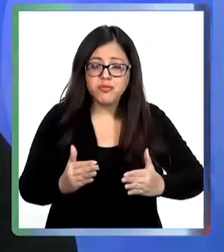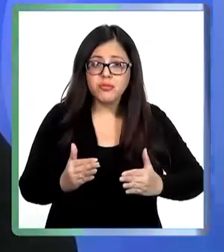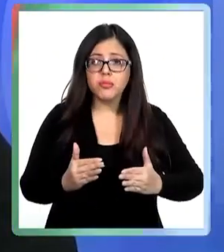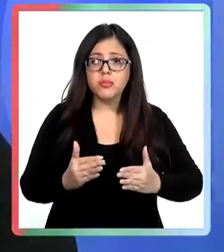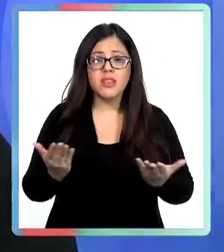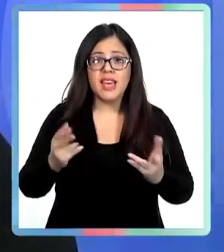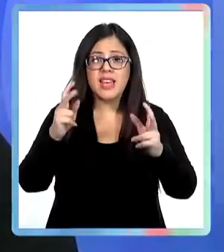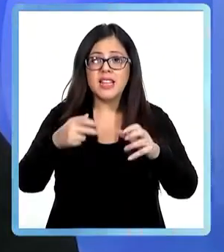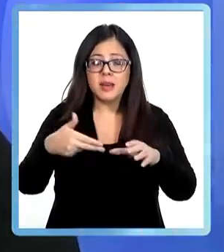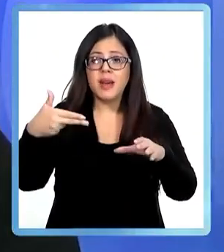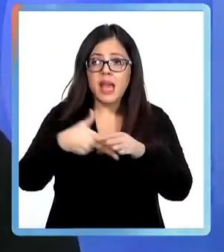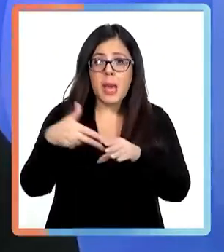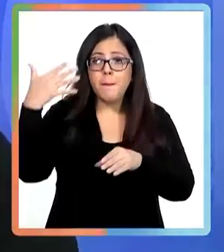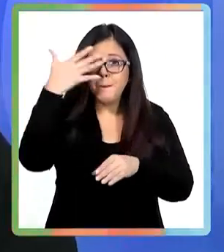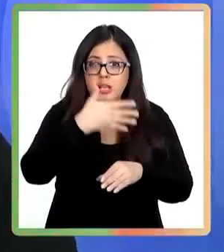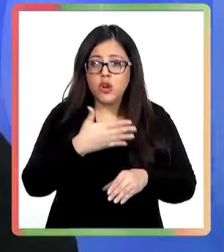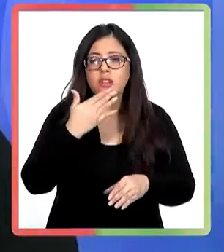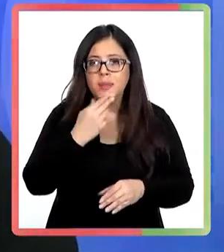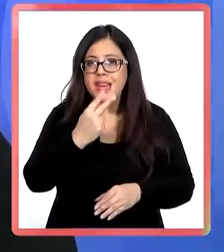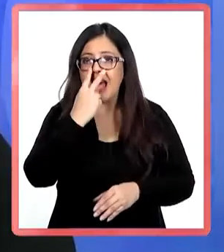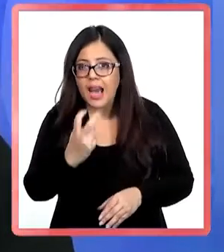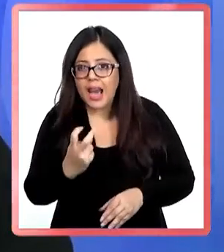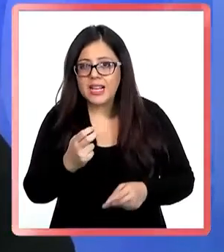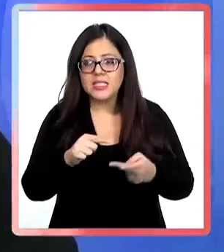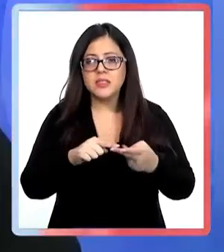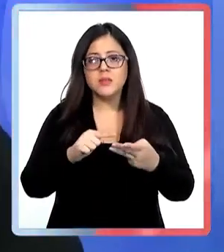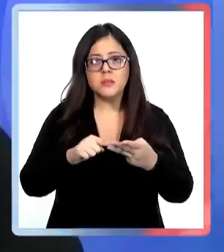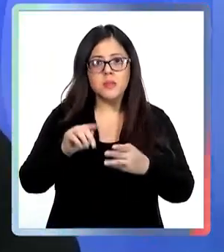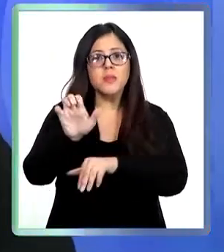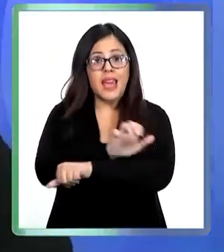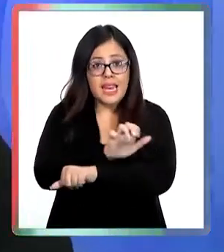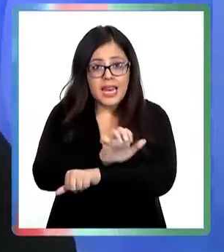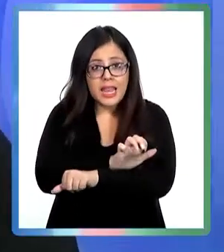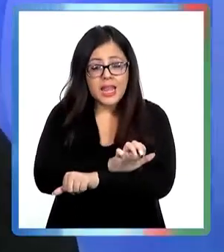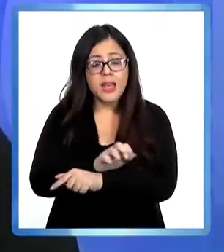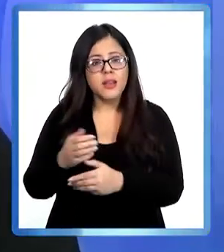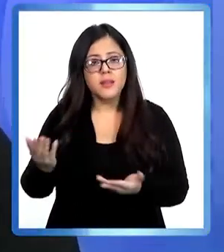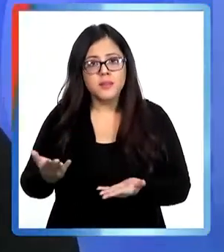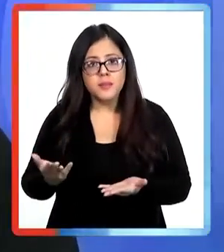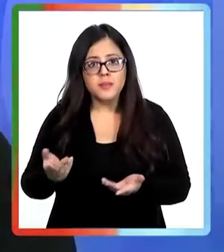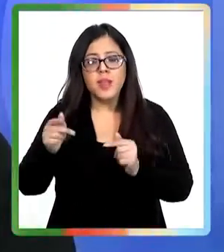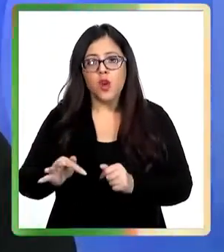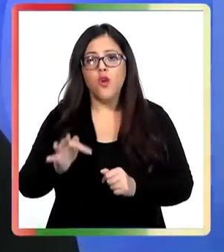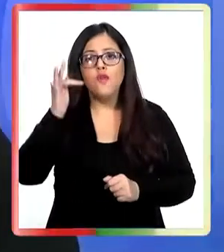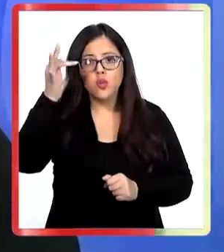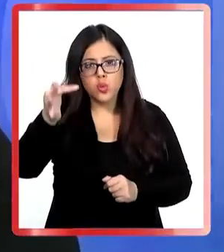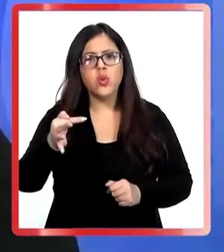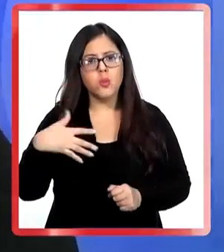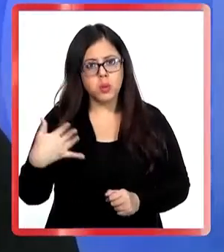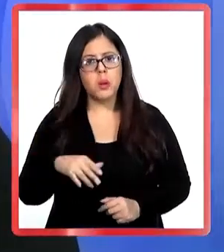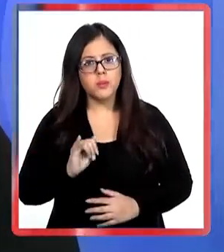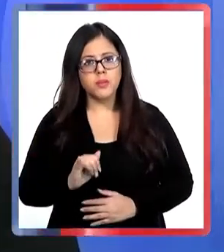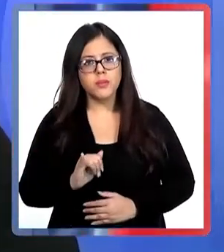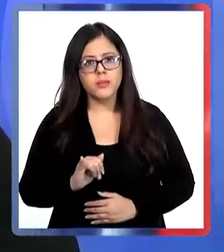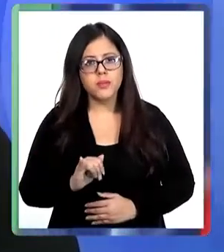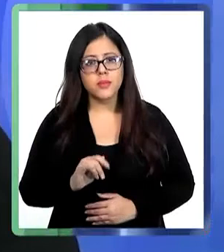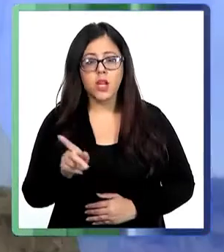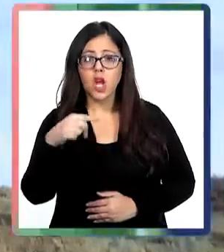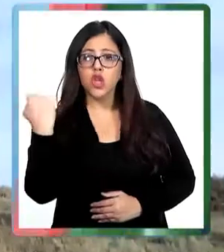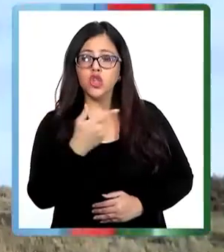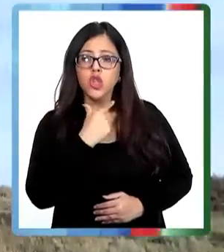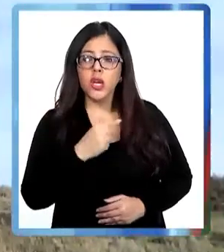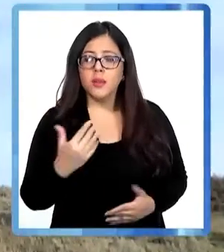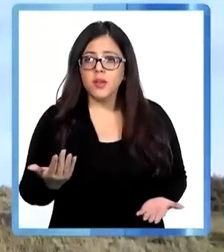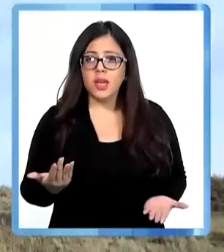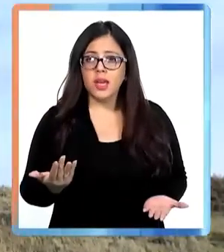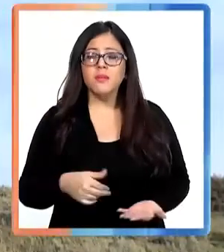solamente en el petróleo, o en el gas, sino también en la energía, un futuro prominente. Lo que nosotros